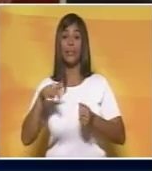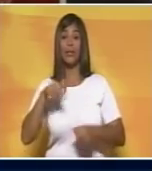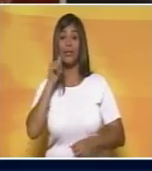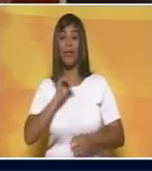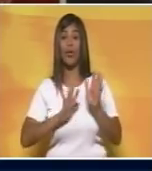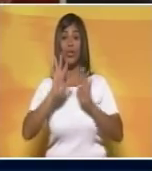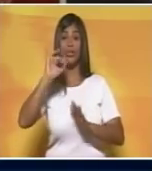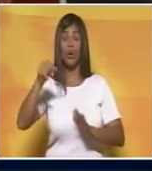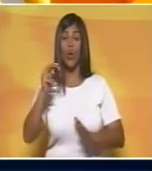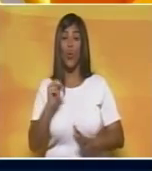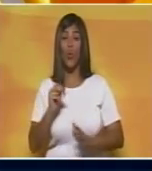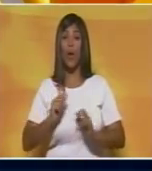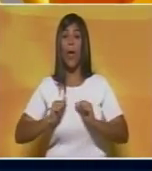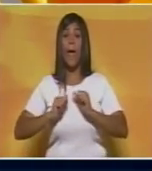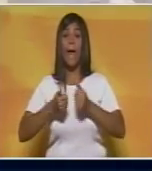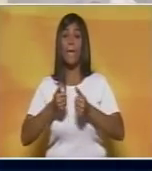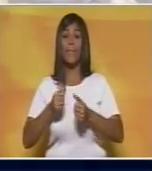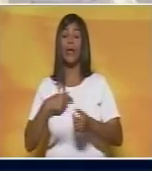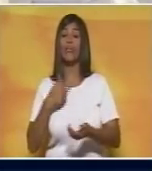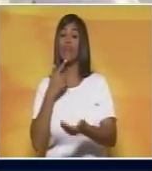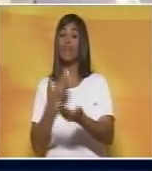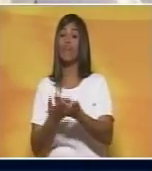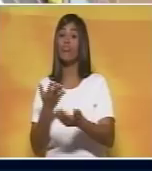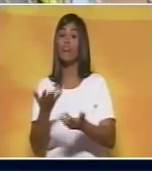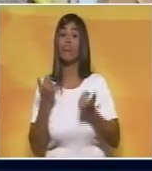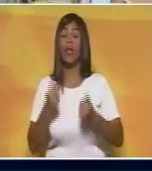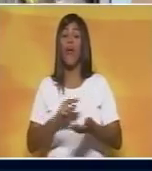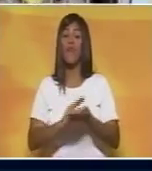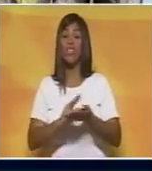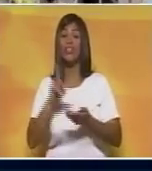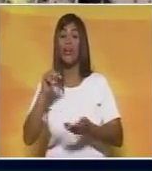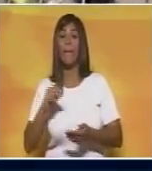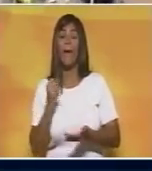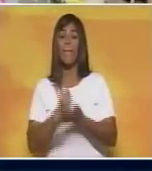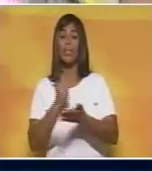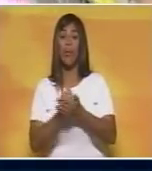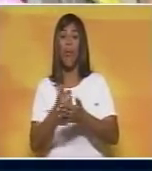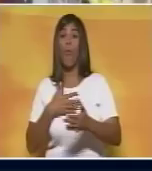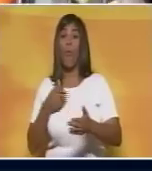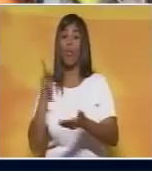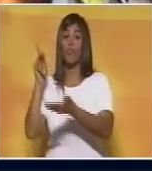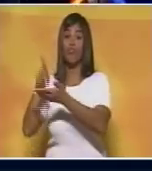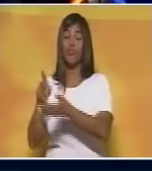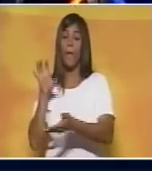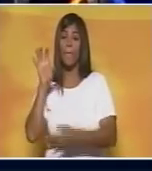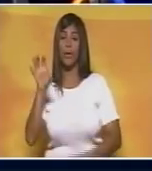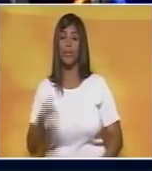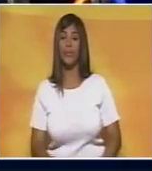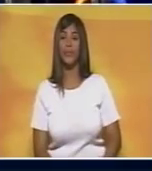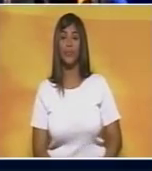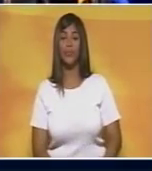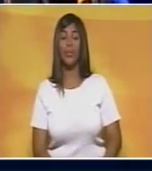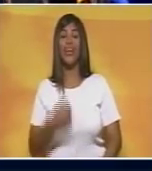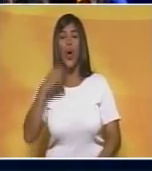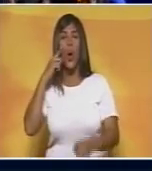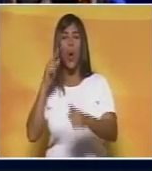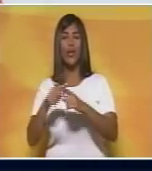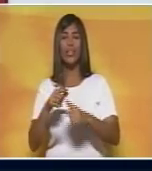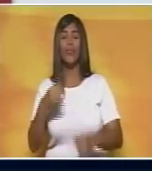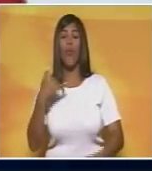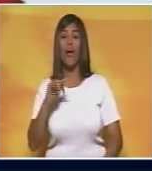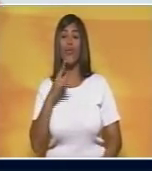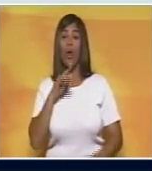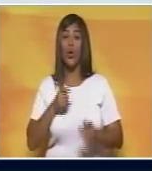del sábado se empezaría a exigir visa y pasaporte para ingresar al país. Popolicio resaltó que el propósito es tener